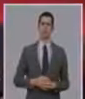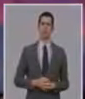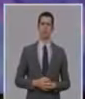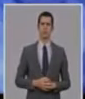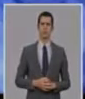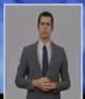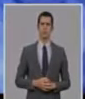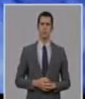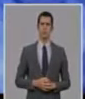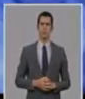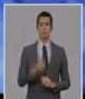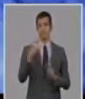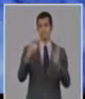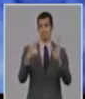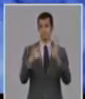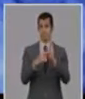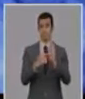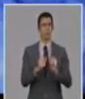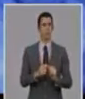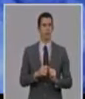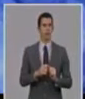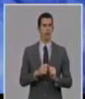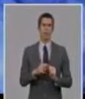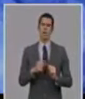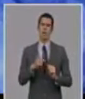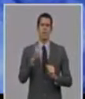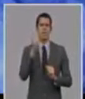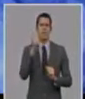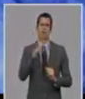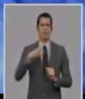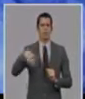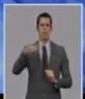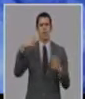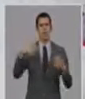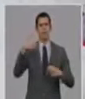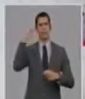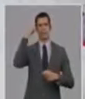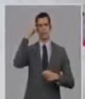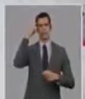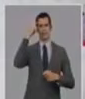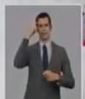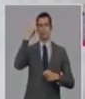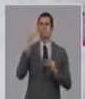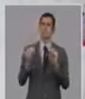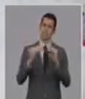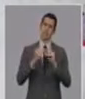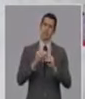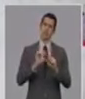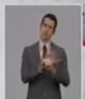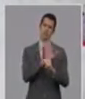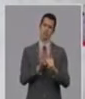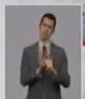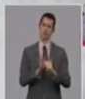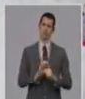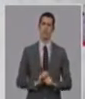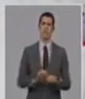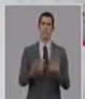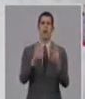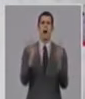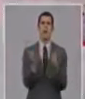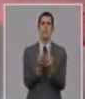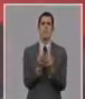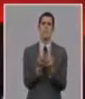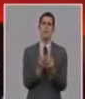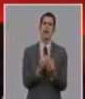las familias están constituidas desde niños hasta ancianos. Sabemos que las personas que tienen comorbilidades son las personas